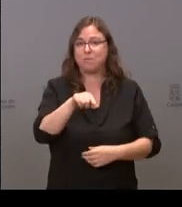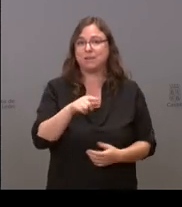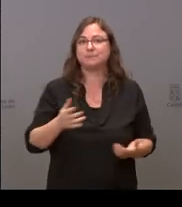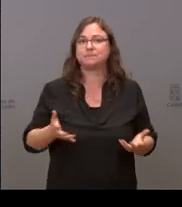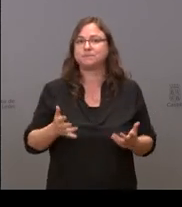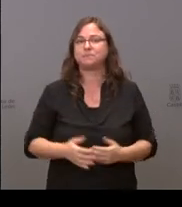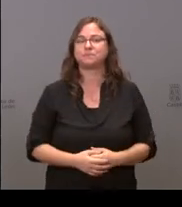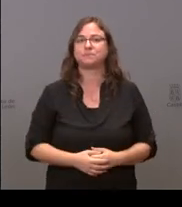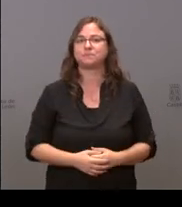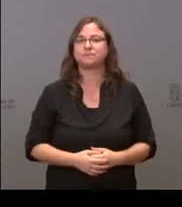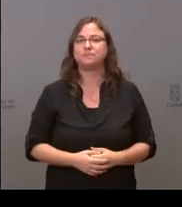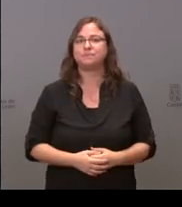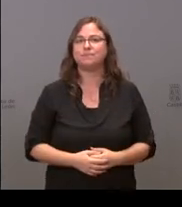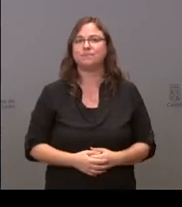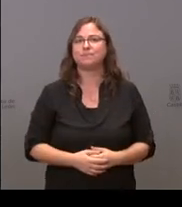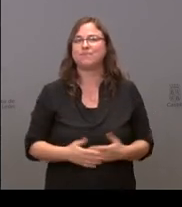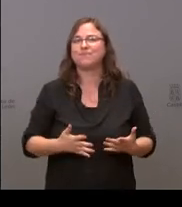no